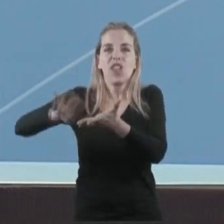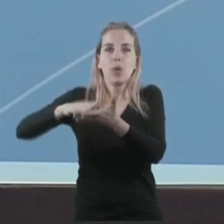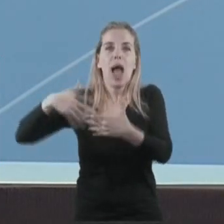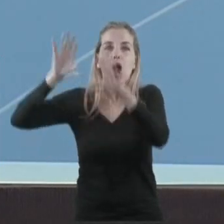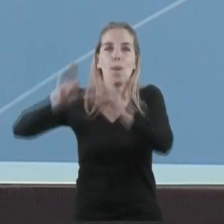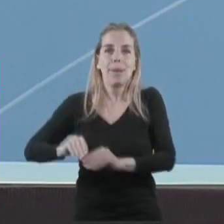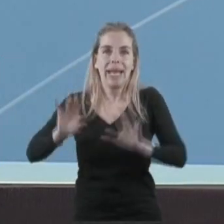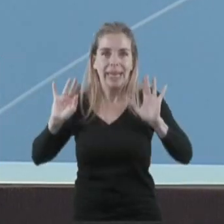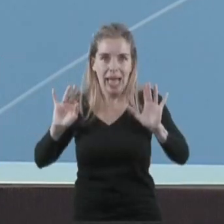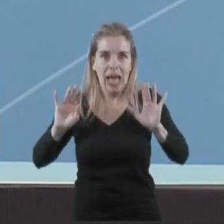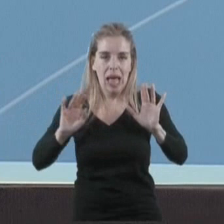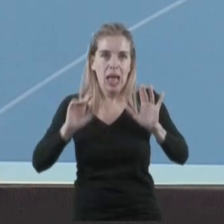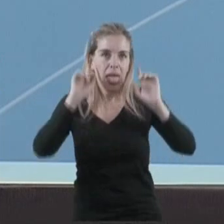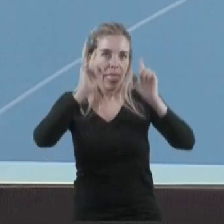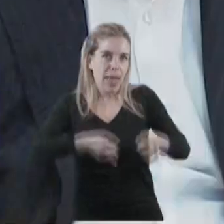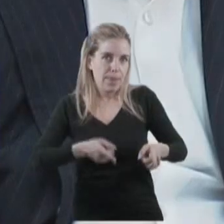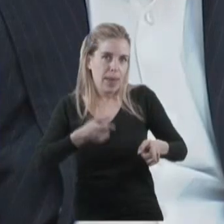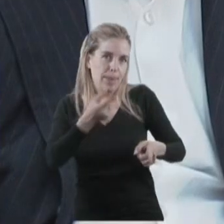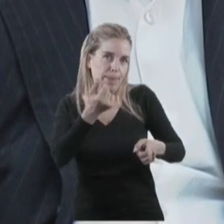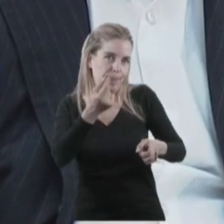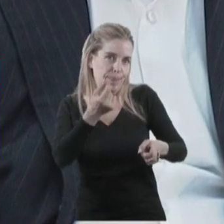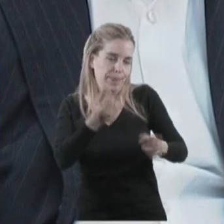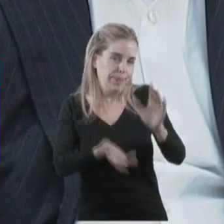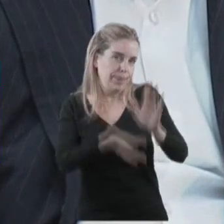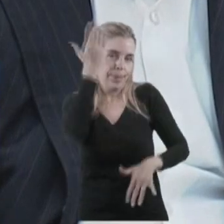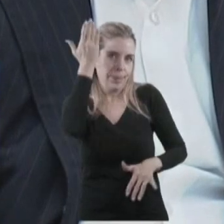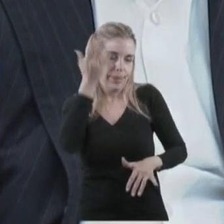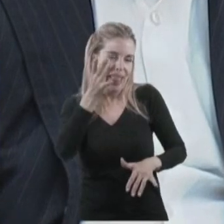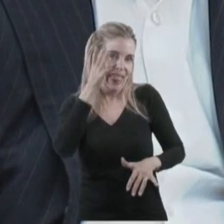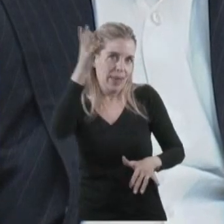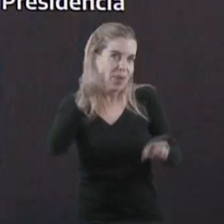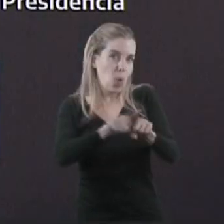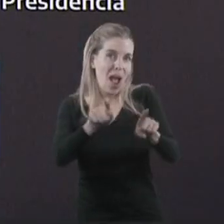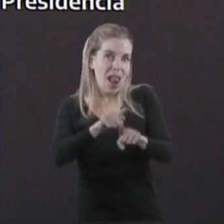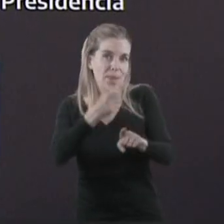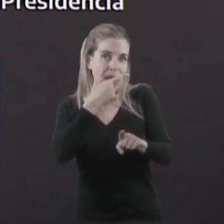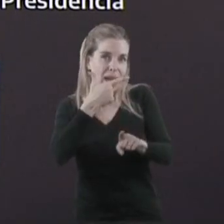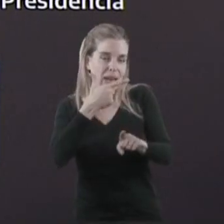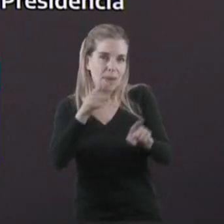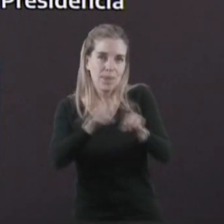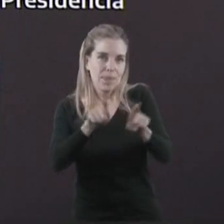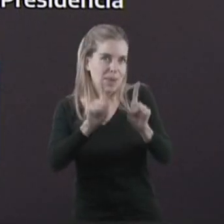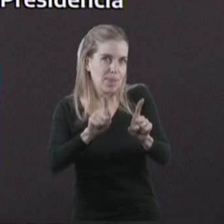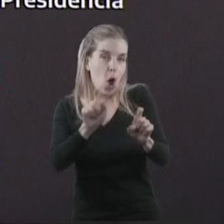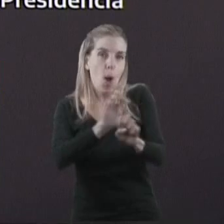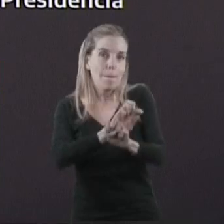mega tarifazo en la línea de lo que hizo el gobierno anterior, o peor,